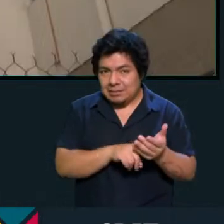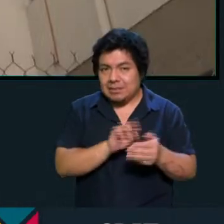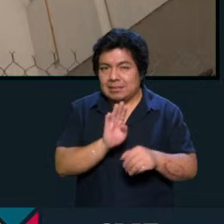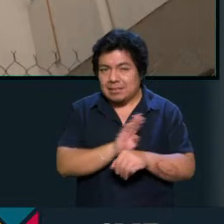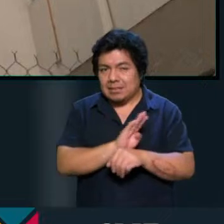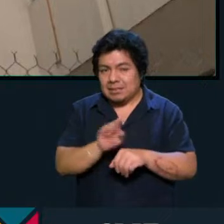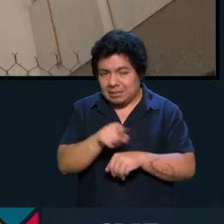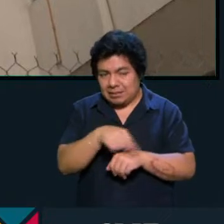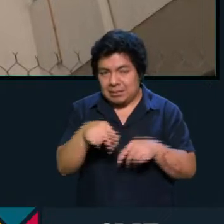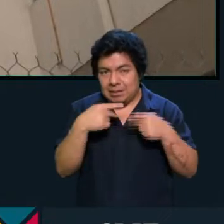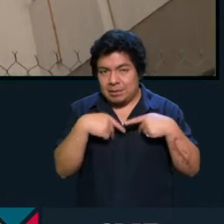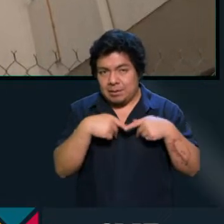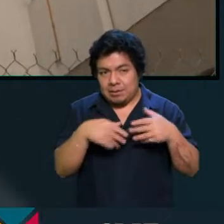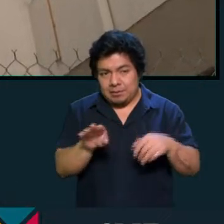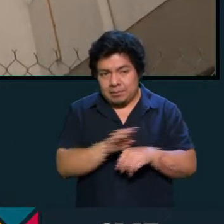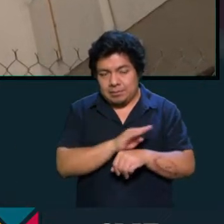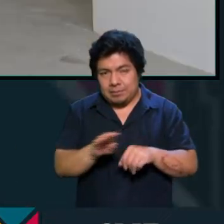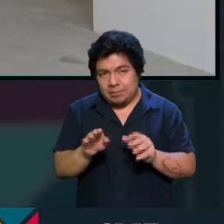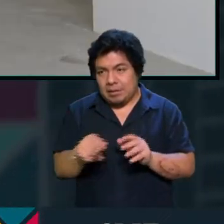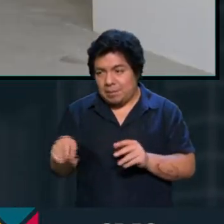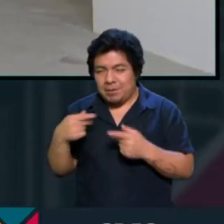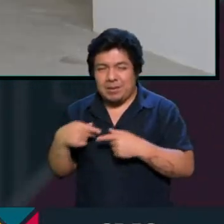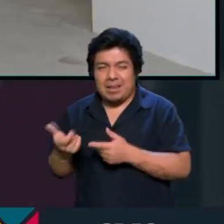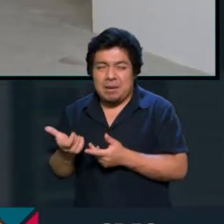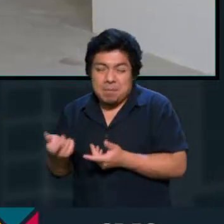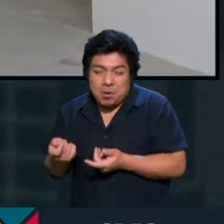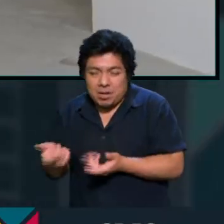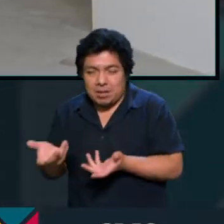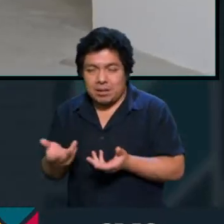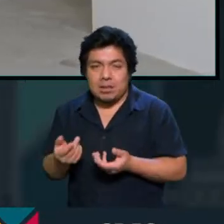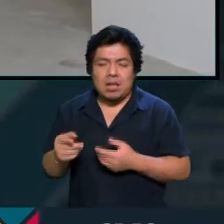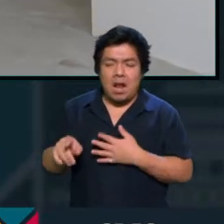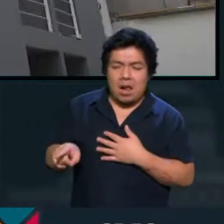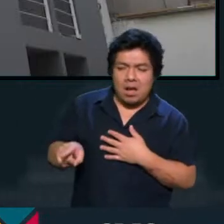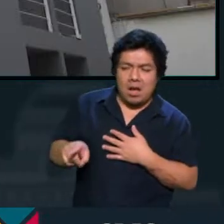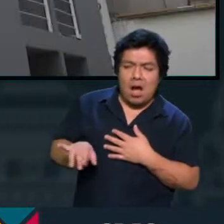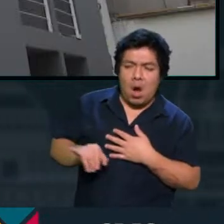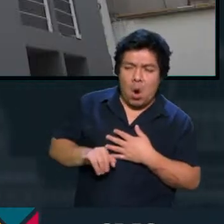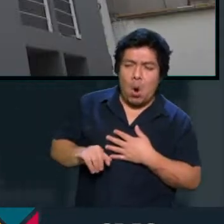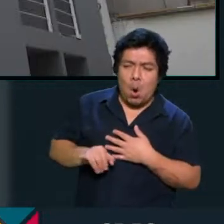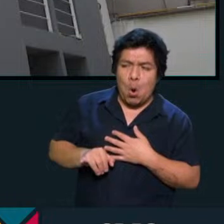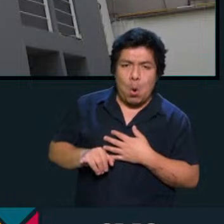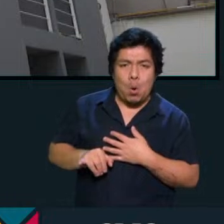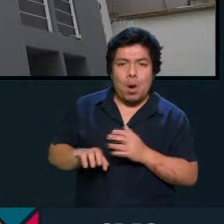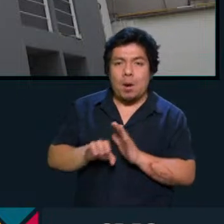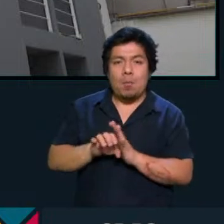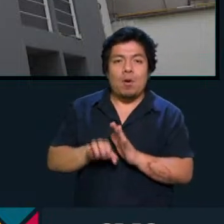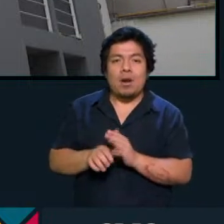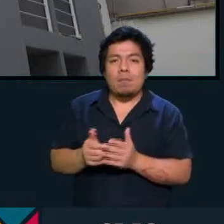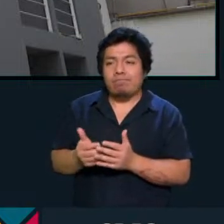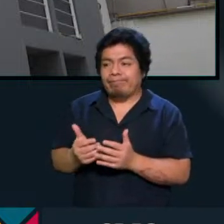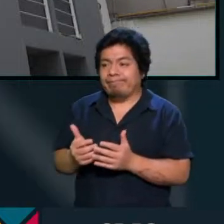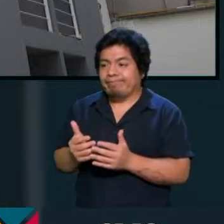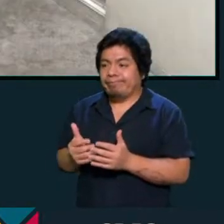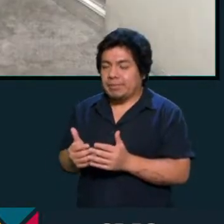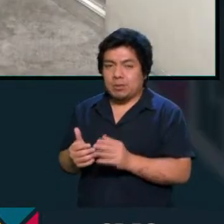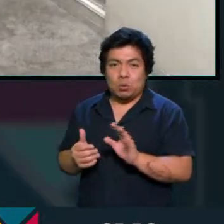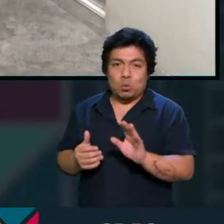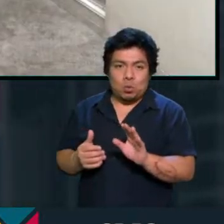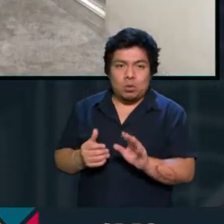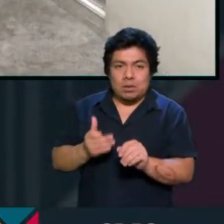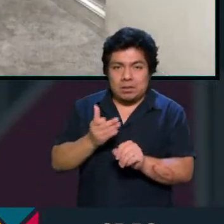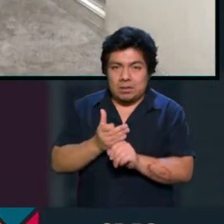estas personas, ¿no? Claro. Con un salario bajo. Entonces, como va a haber muchos interesados, sería injusto que alguien se atrasara. Entonces, lo que va a suceder